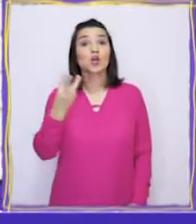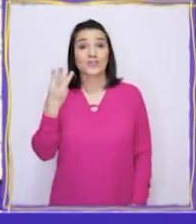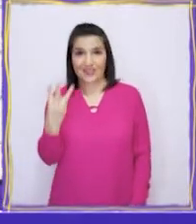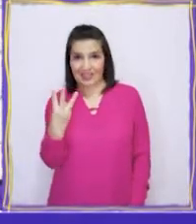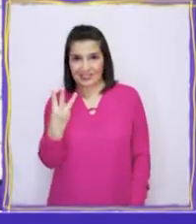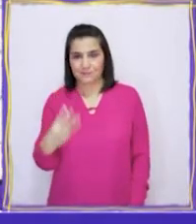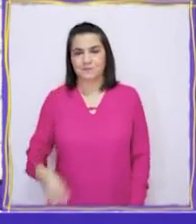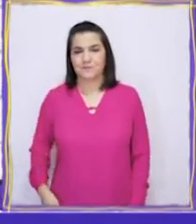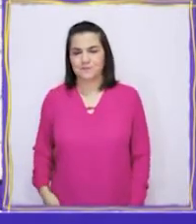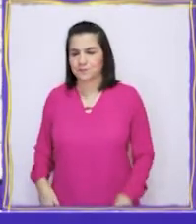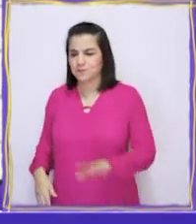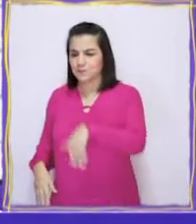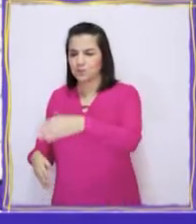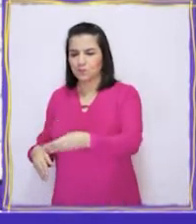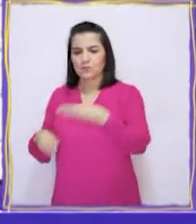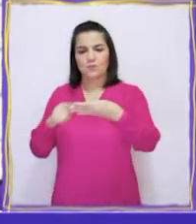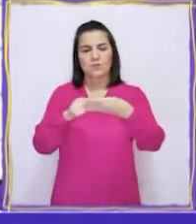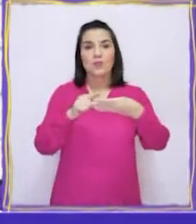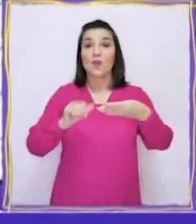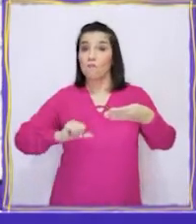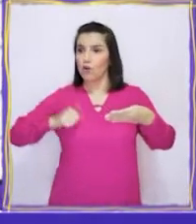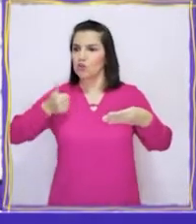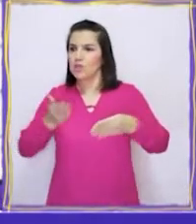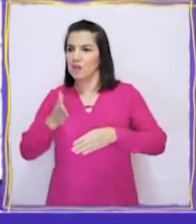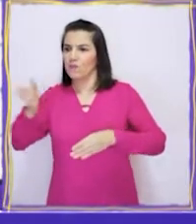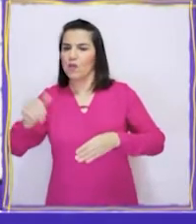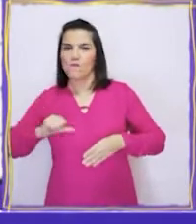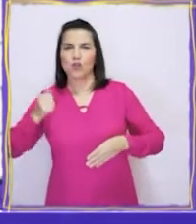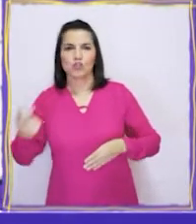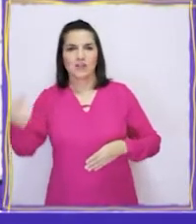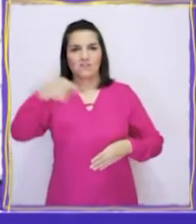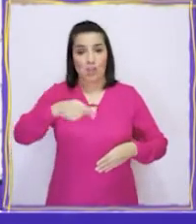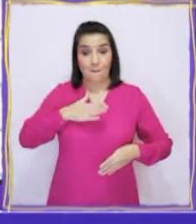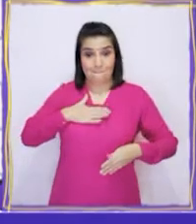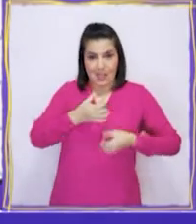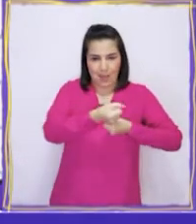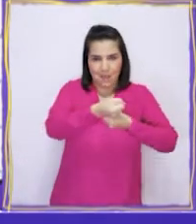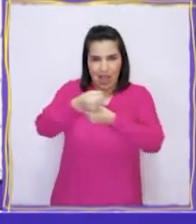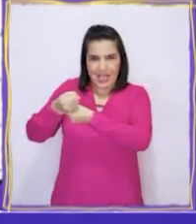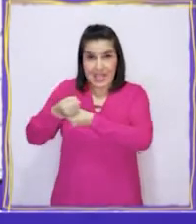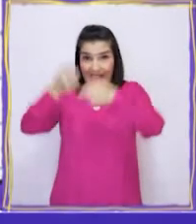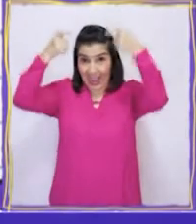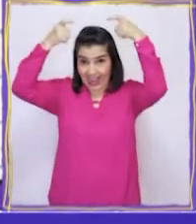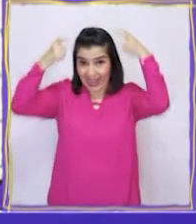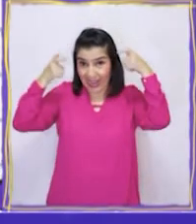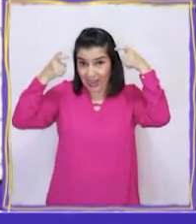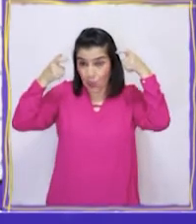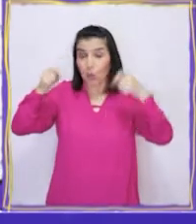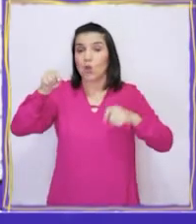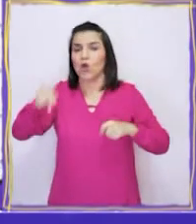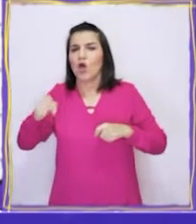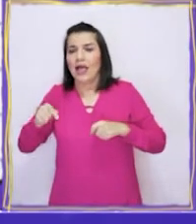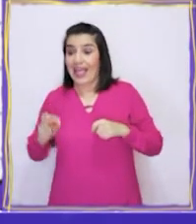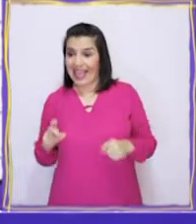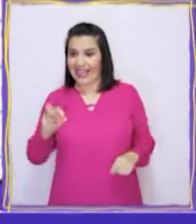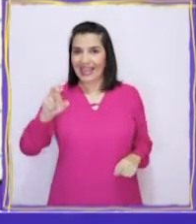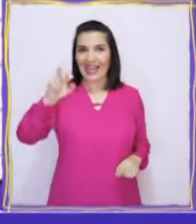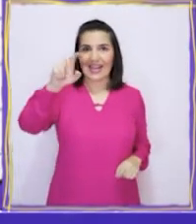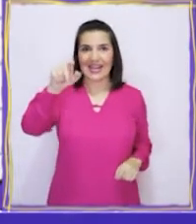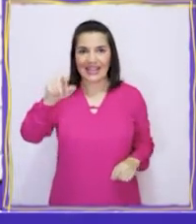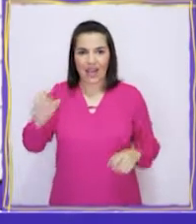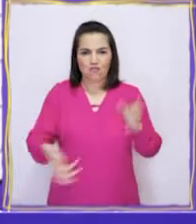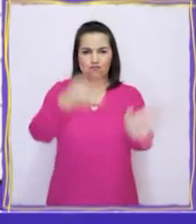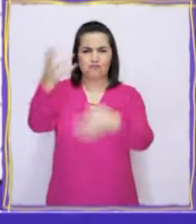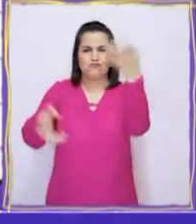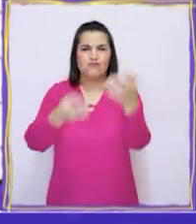Adivinanza número 3. Voluntario soy, voluntario vengo. Con mi manguera, casco y escalera, apago los